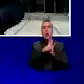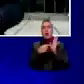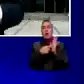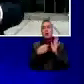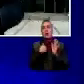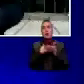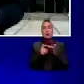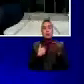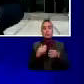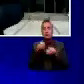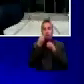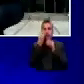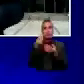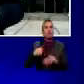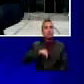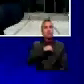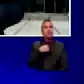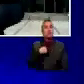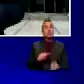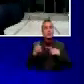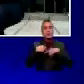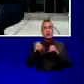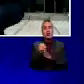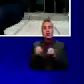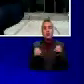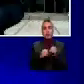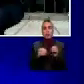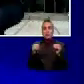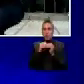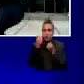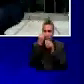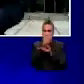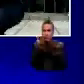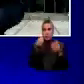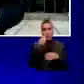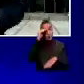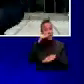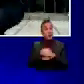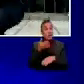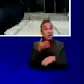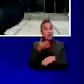tienen está la información que tenemos retornamos estudios centrales con más información buenas tardes